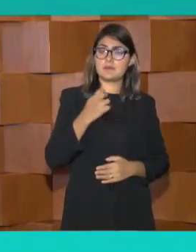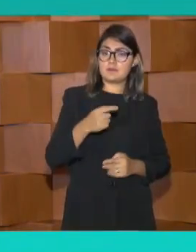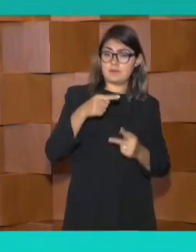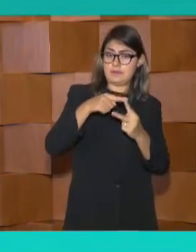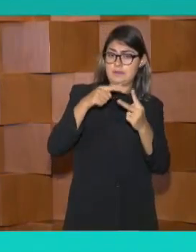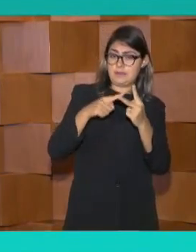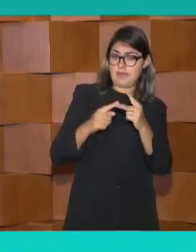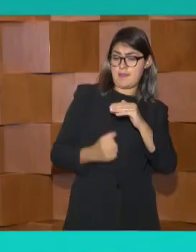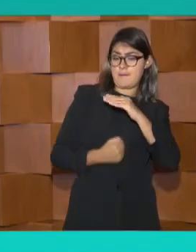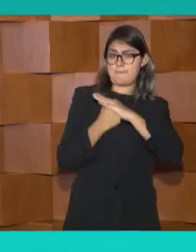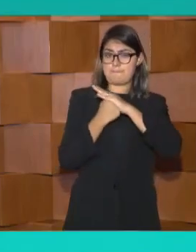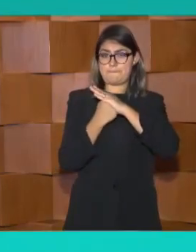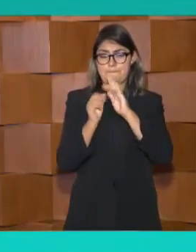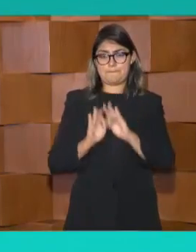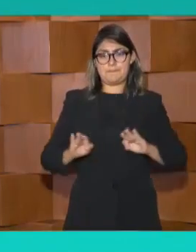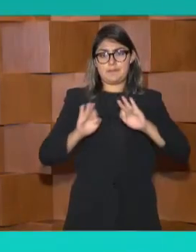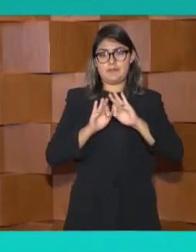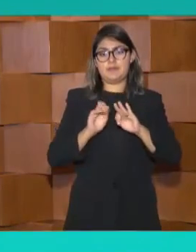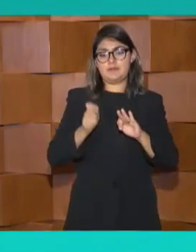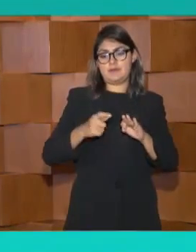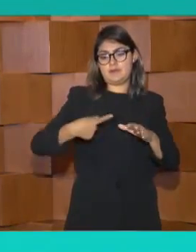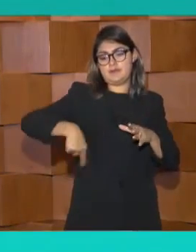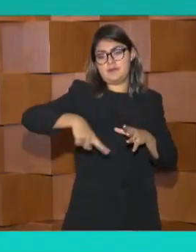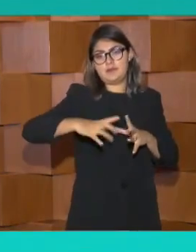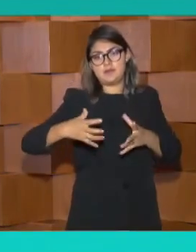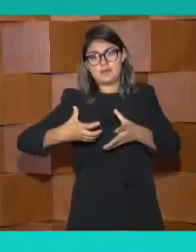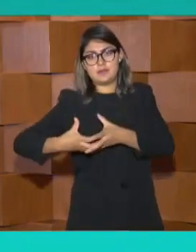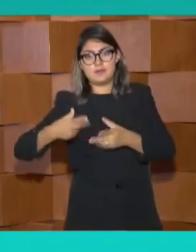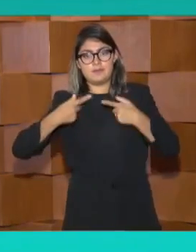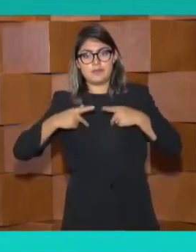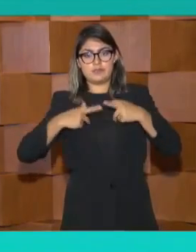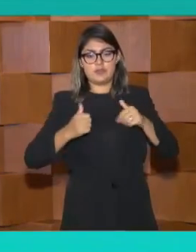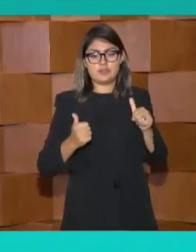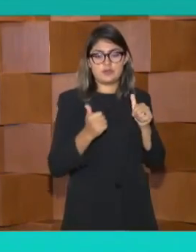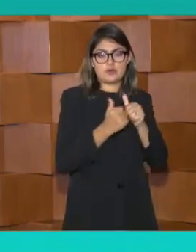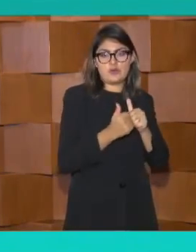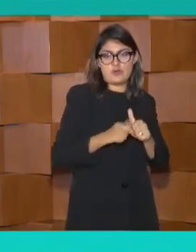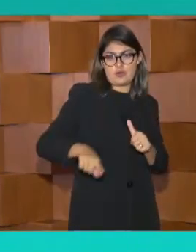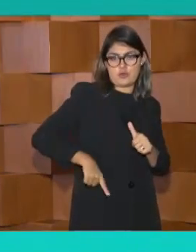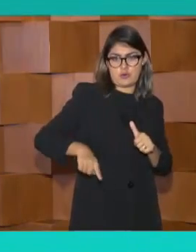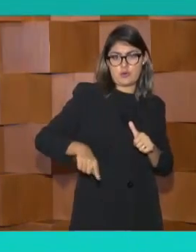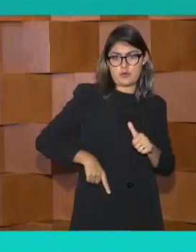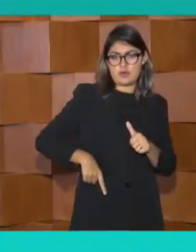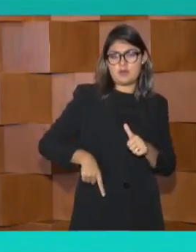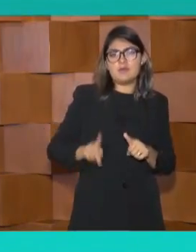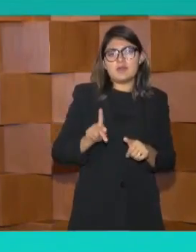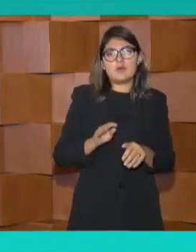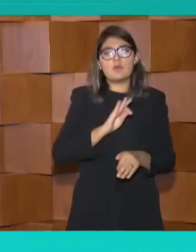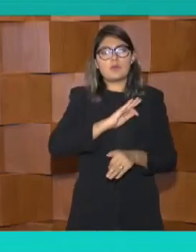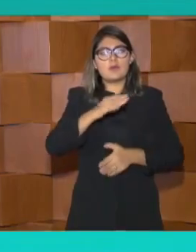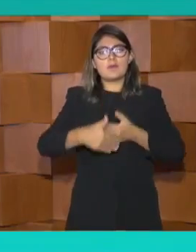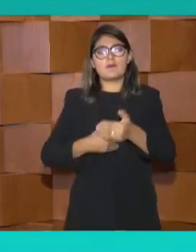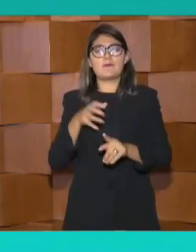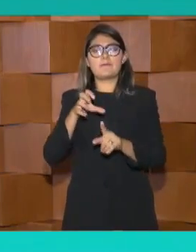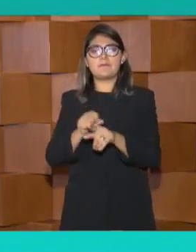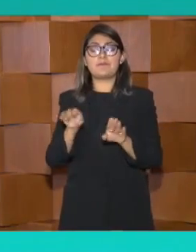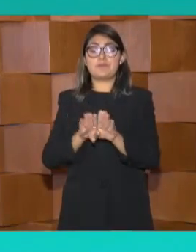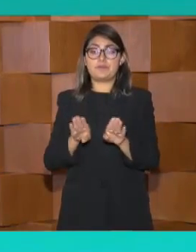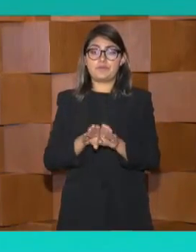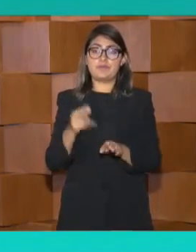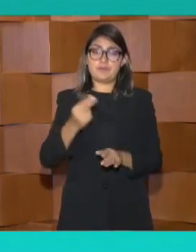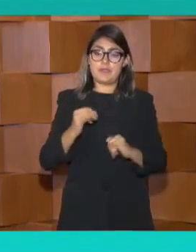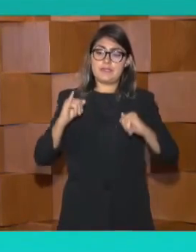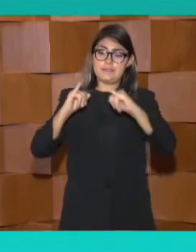pilares fundamentales: sociedad y gobierno. Y esto solo será posible con la coordinación integral y absoluta de todas